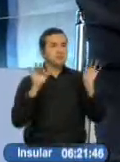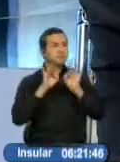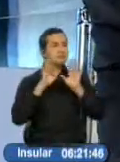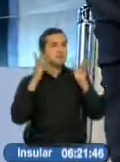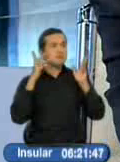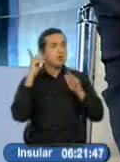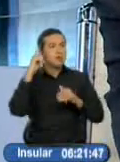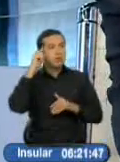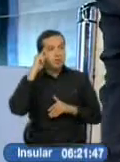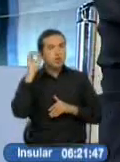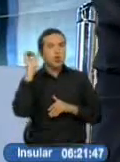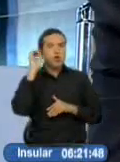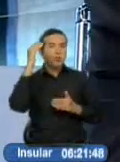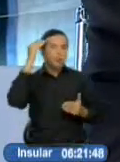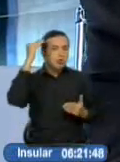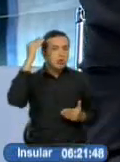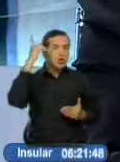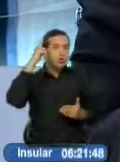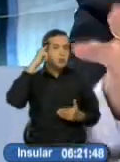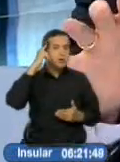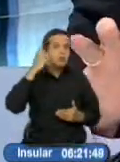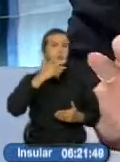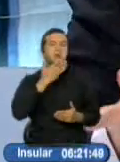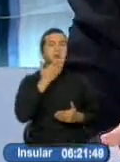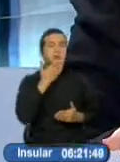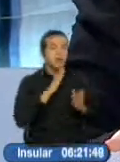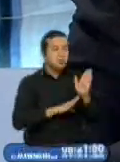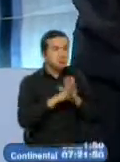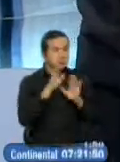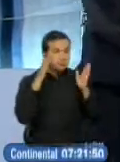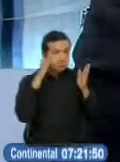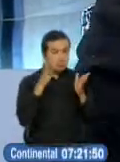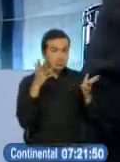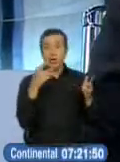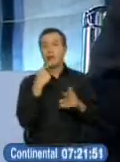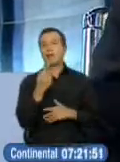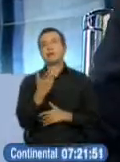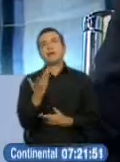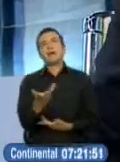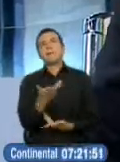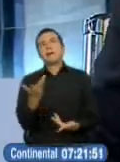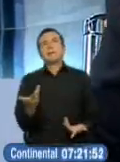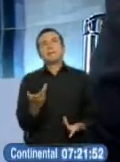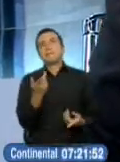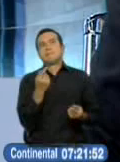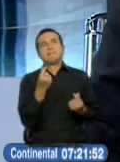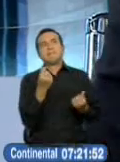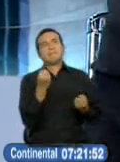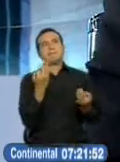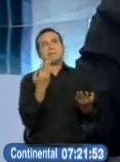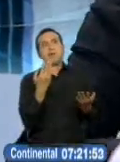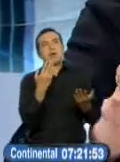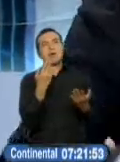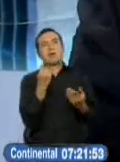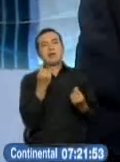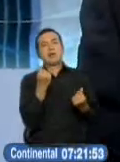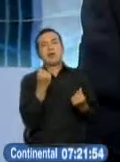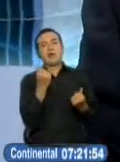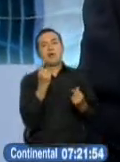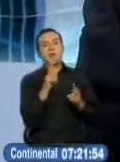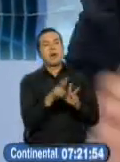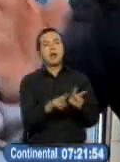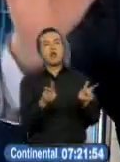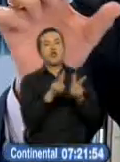los gobiernos o de la política del Estado para poderlo apuntalar. Y dicen, a ver, ¿cuánto representa el VAN, el valor agregado